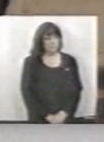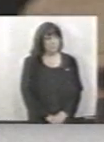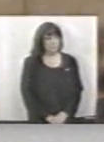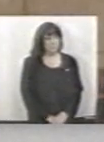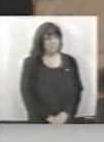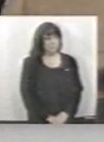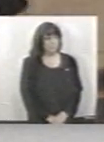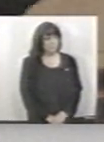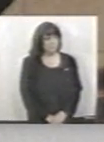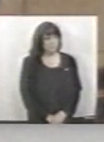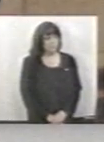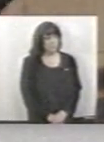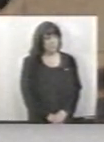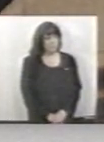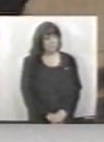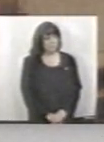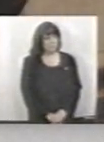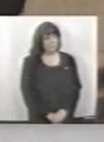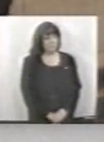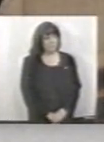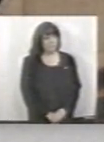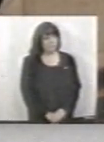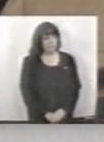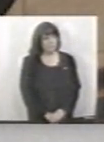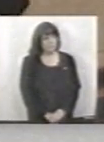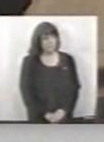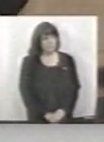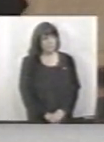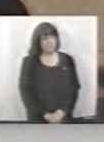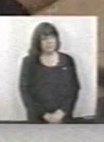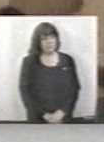ramas, tanto celeste para echarse encima.